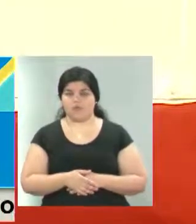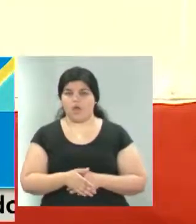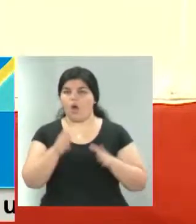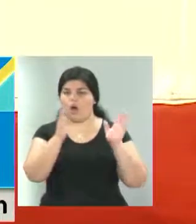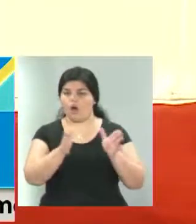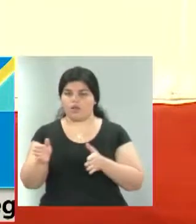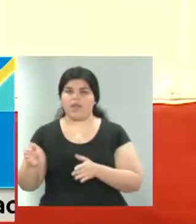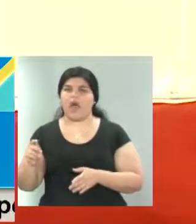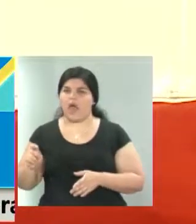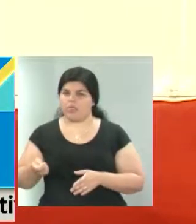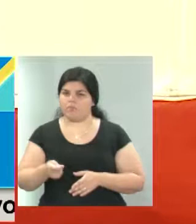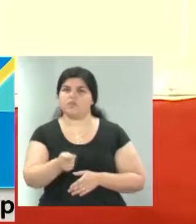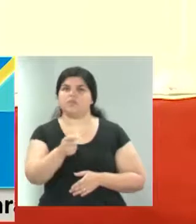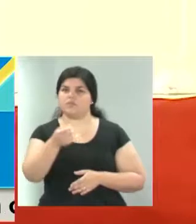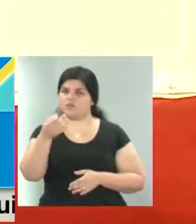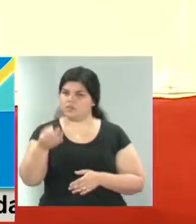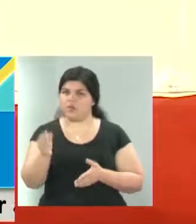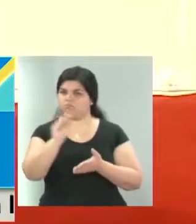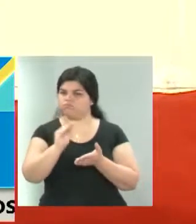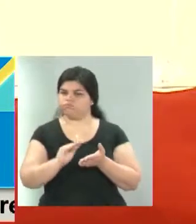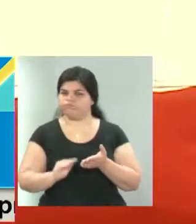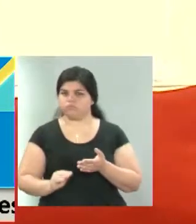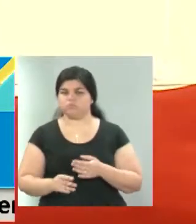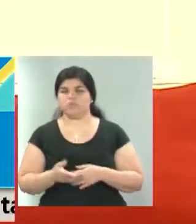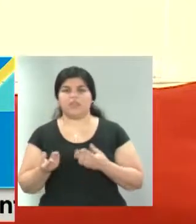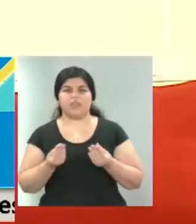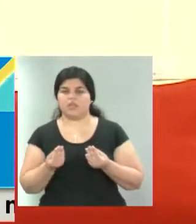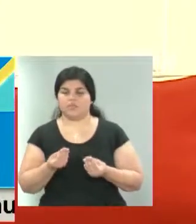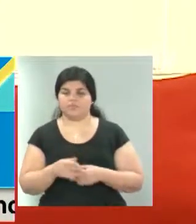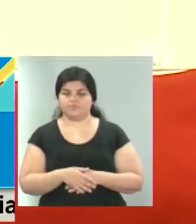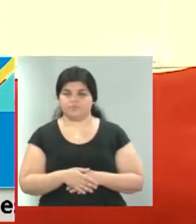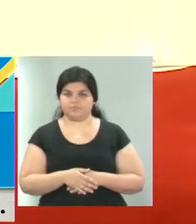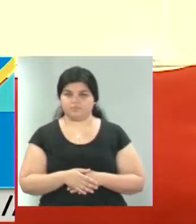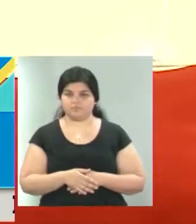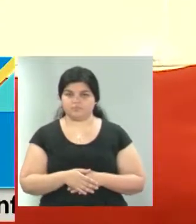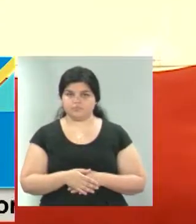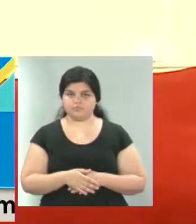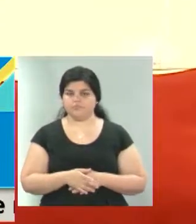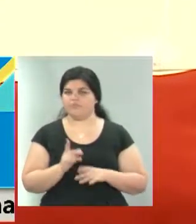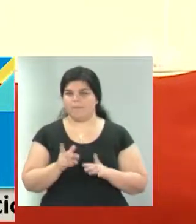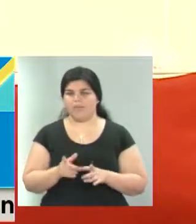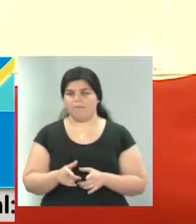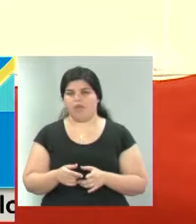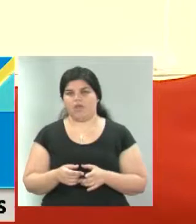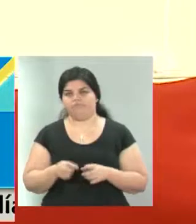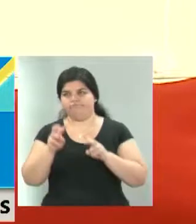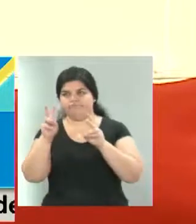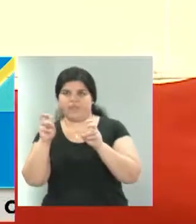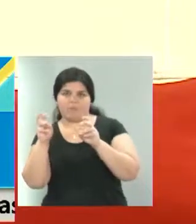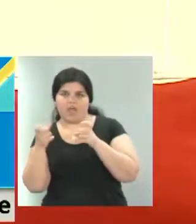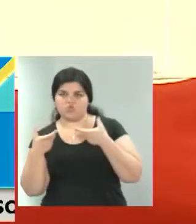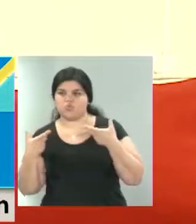administrativo de gobierno que hace que ese factor suerte sea